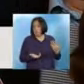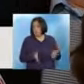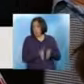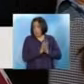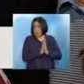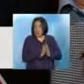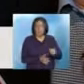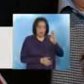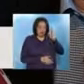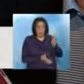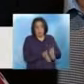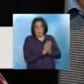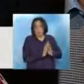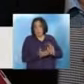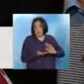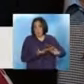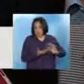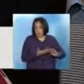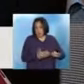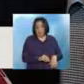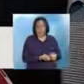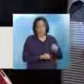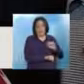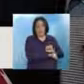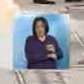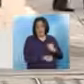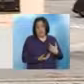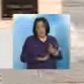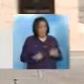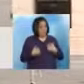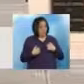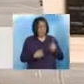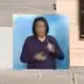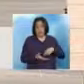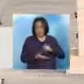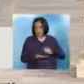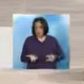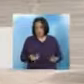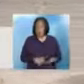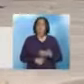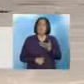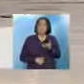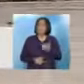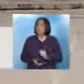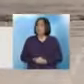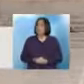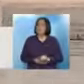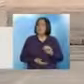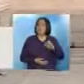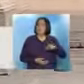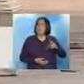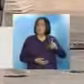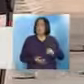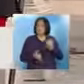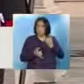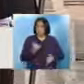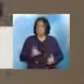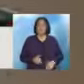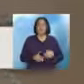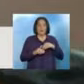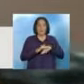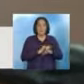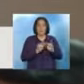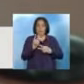el indulto. Yo no lo firmaré. Kuczynski aseguró que en su última visita a Palacio de